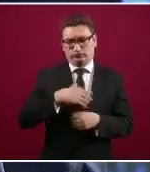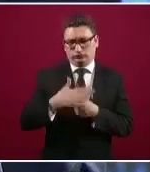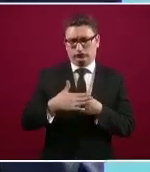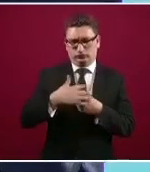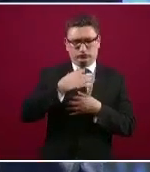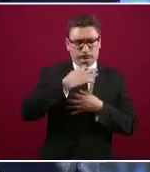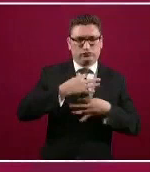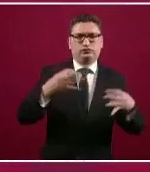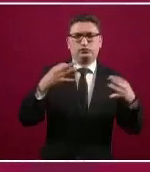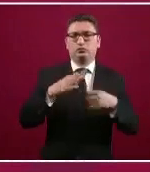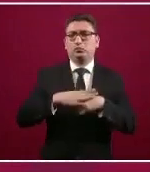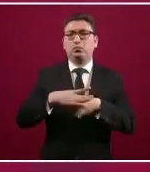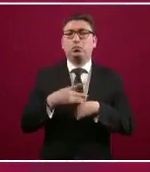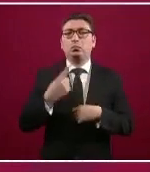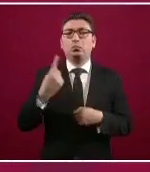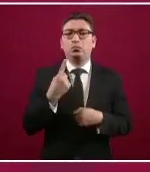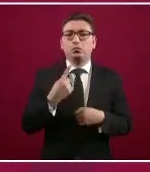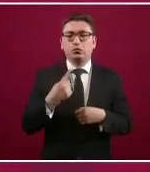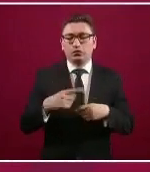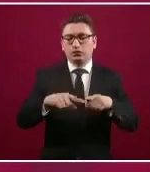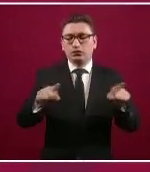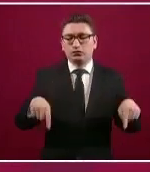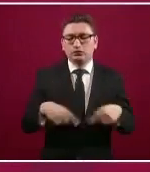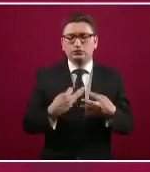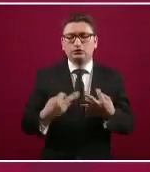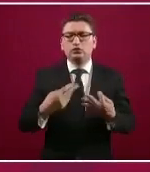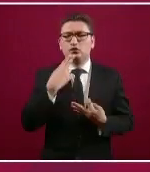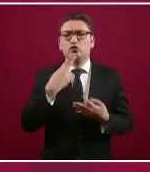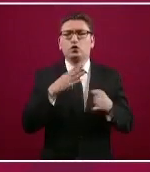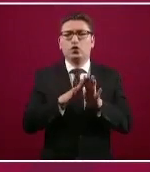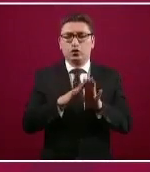porque no se puede cambiar el uso del suelo.